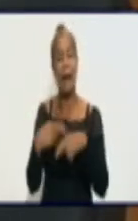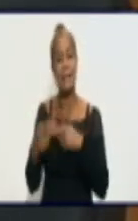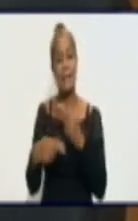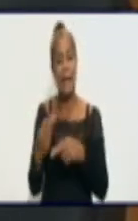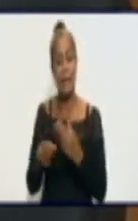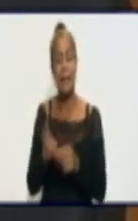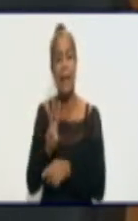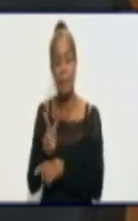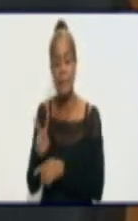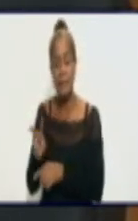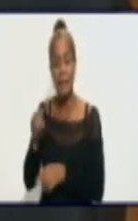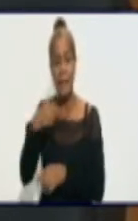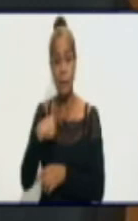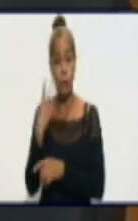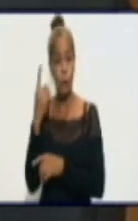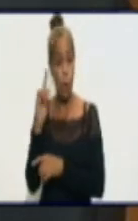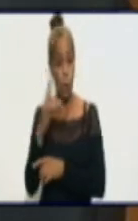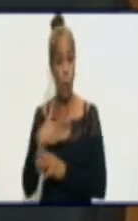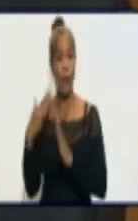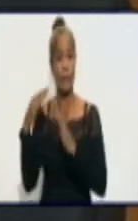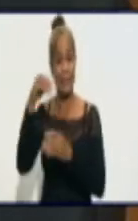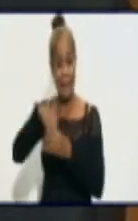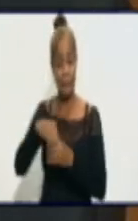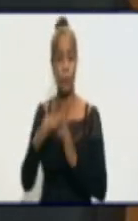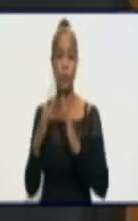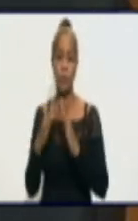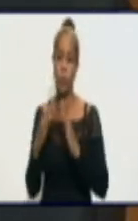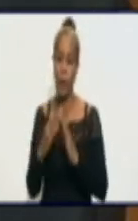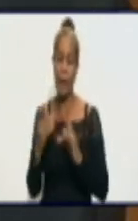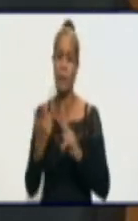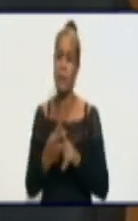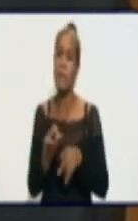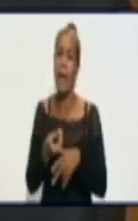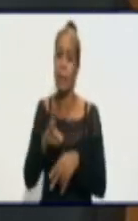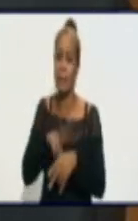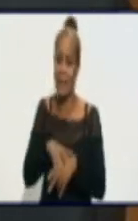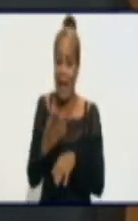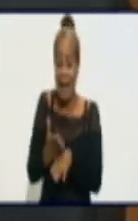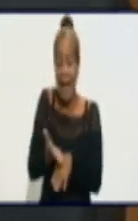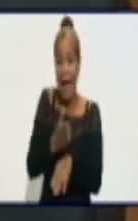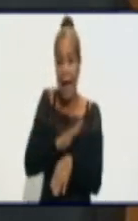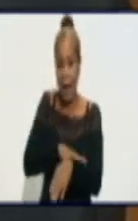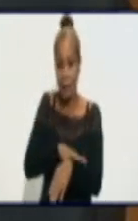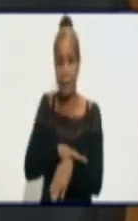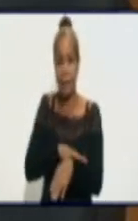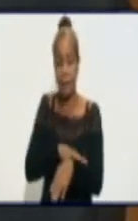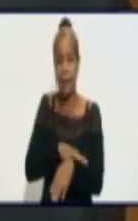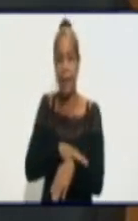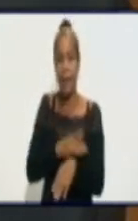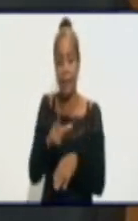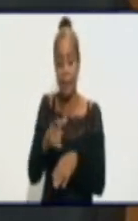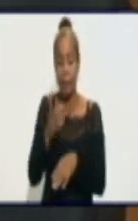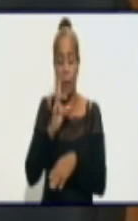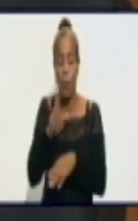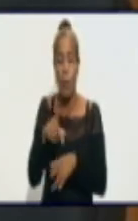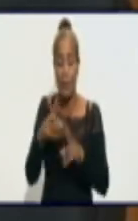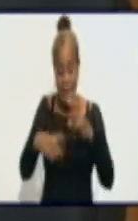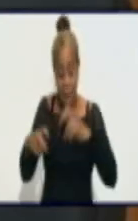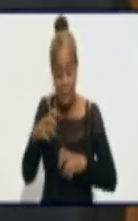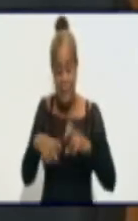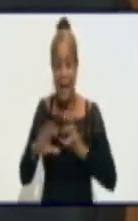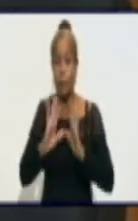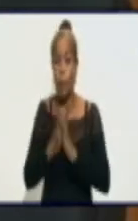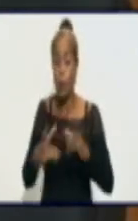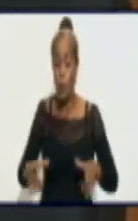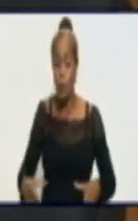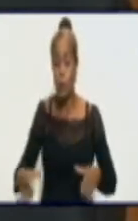de un foco de Aedes aegypti, tratar, por supuesto, lo antes posible este depósito y así eliminar un posible foco